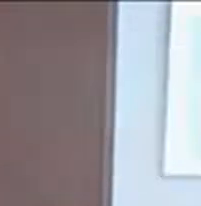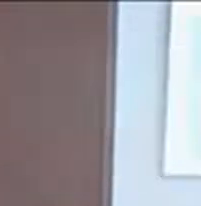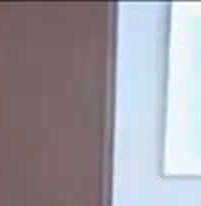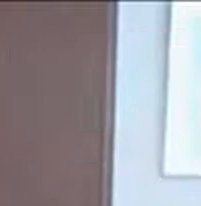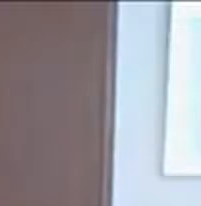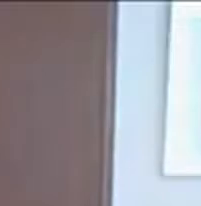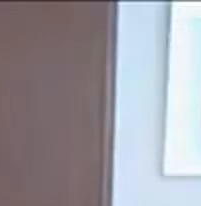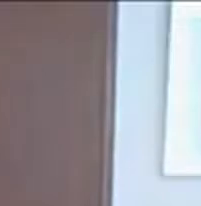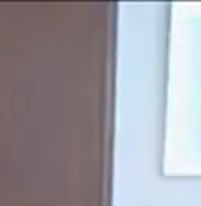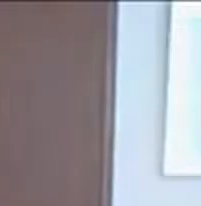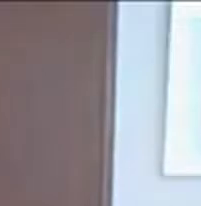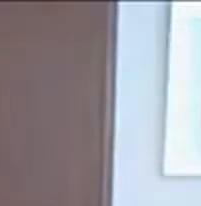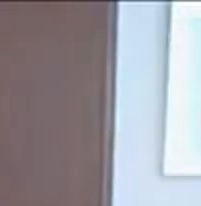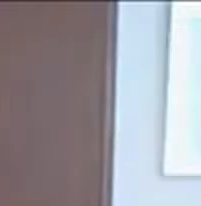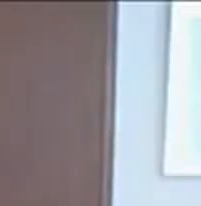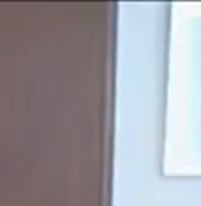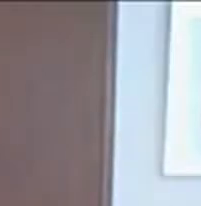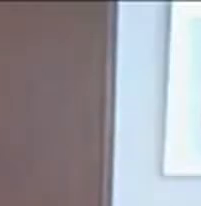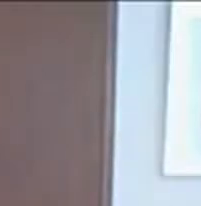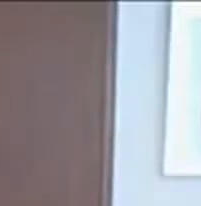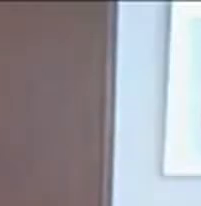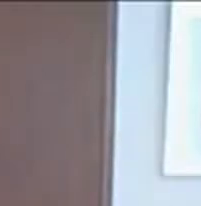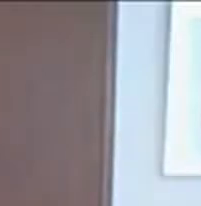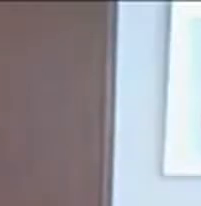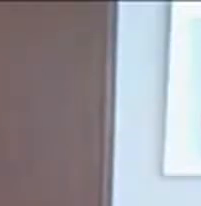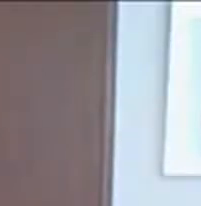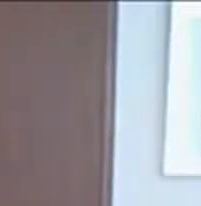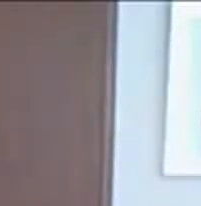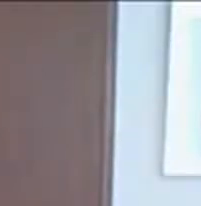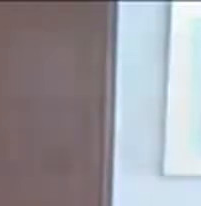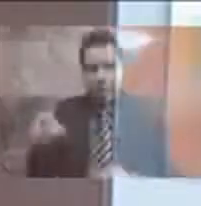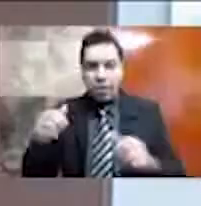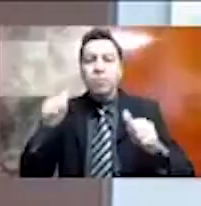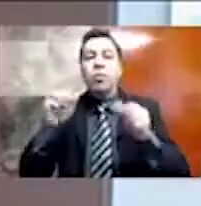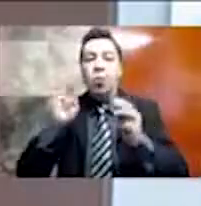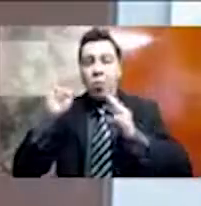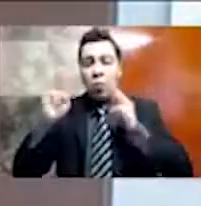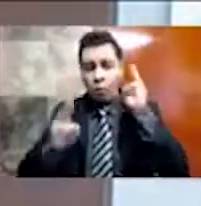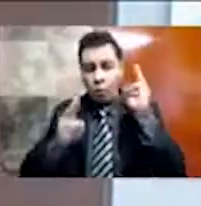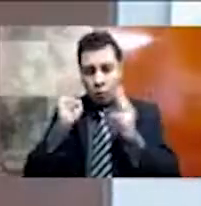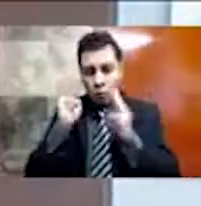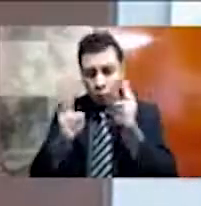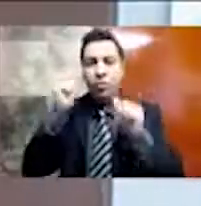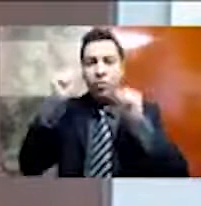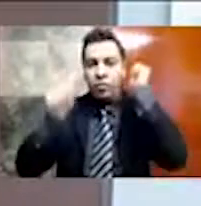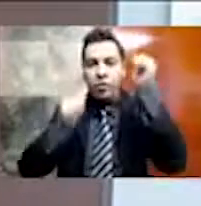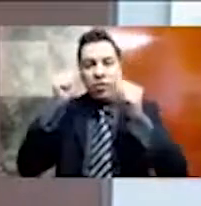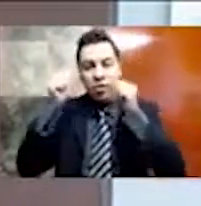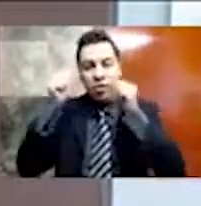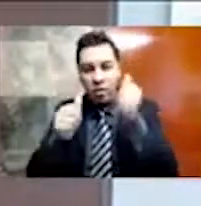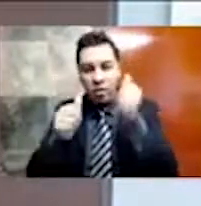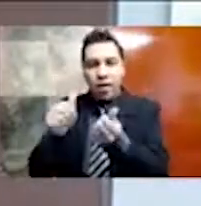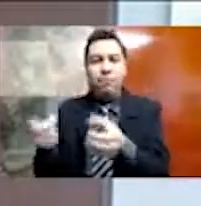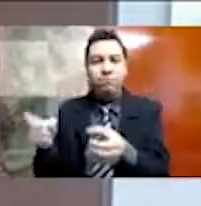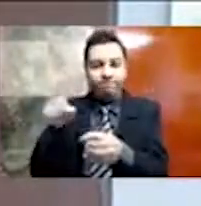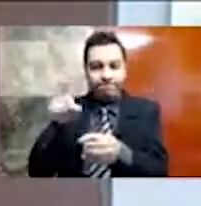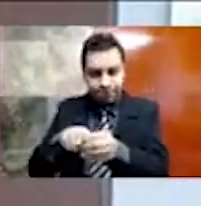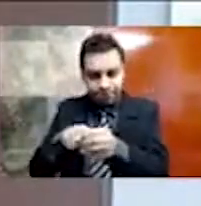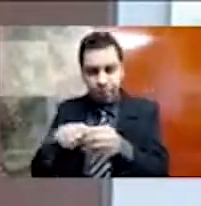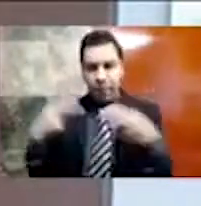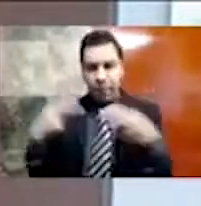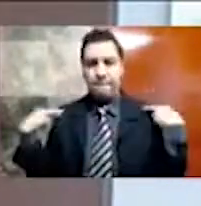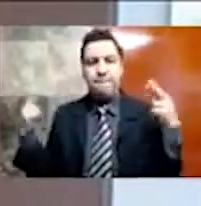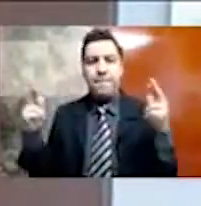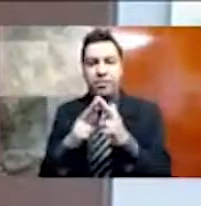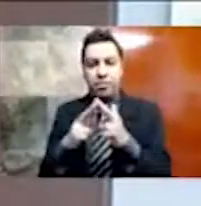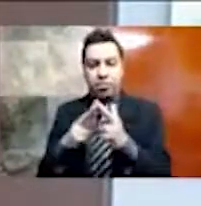Eduardo Merlo Juárez es arqueólogo por la Escuela Nacional de Antropología e Historia, maestro en Ciencias Antropológicas y